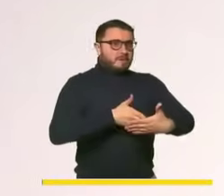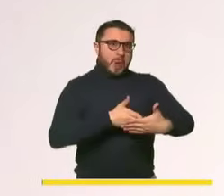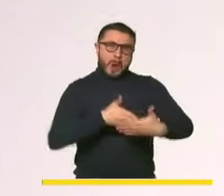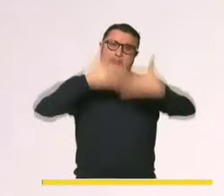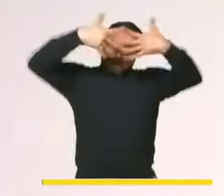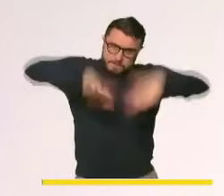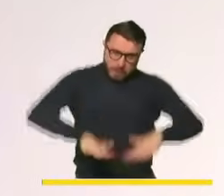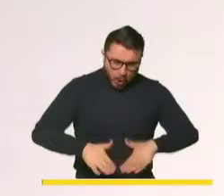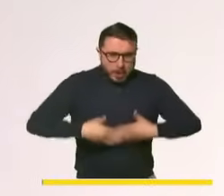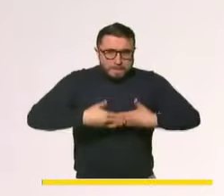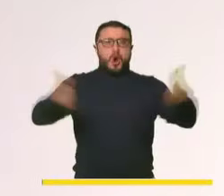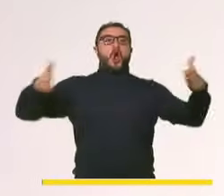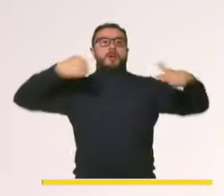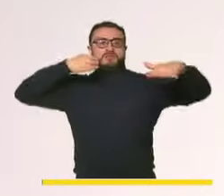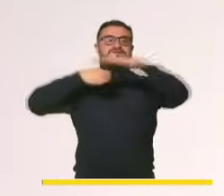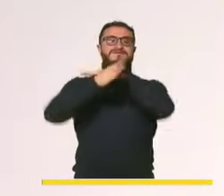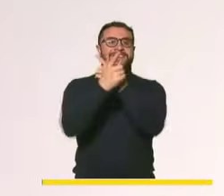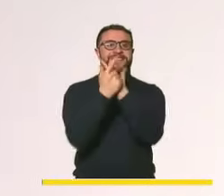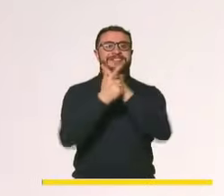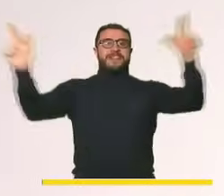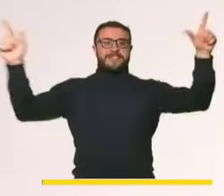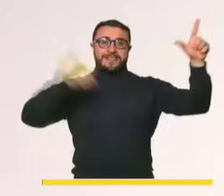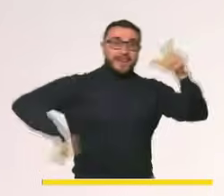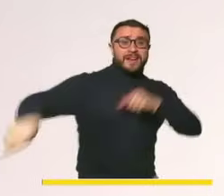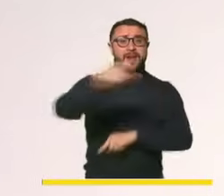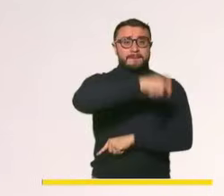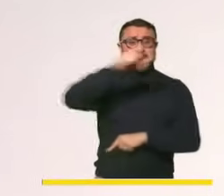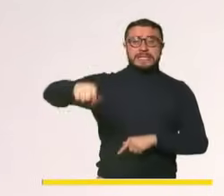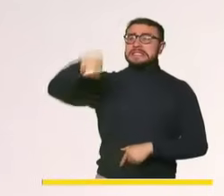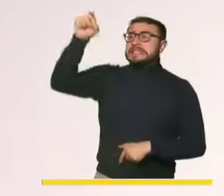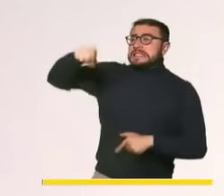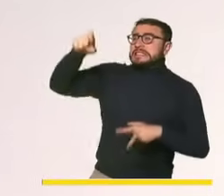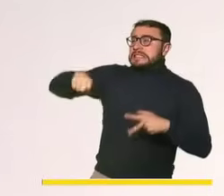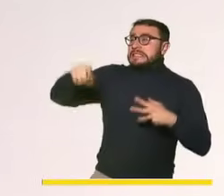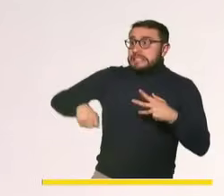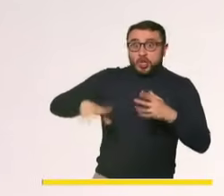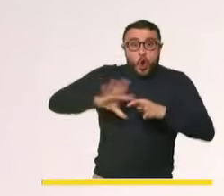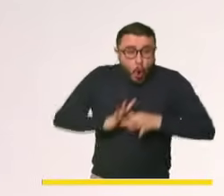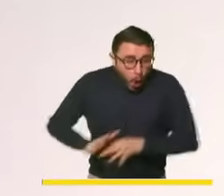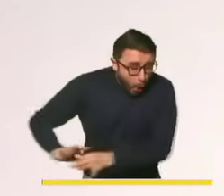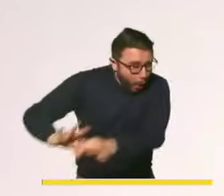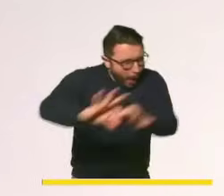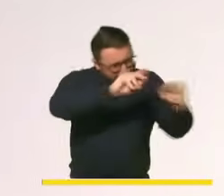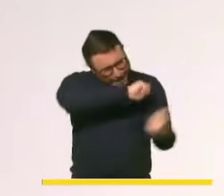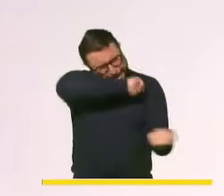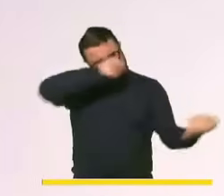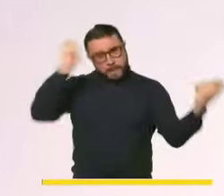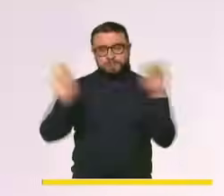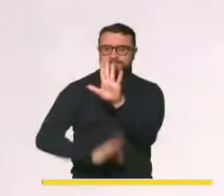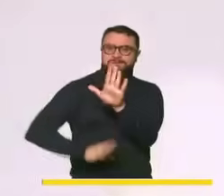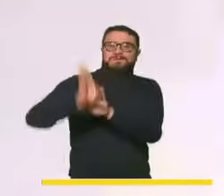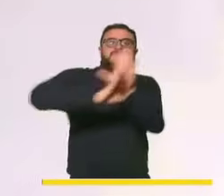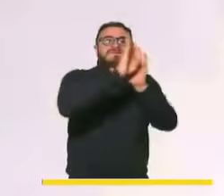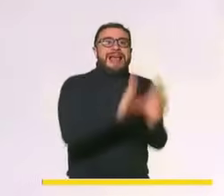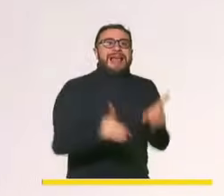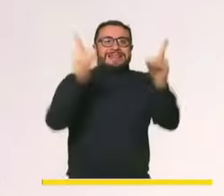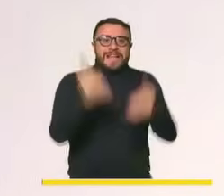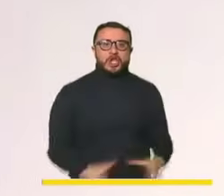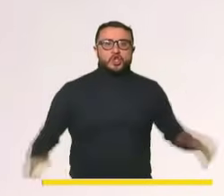la libertad, la gente supera las necesidades junta, decidiendo en